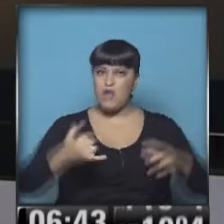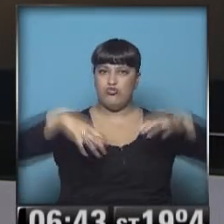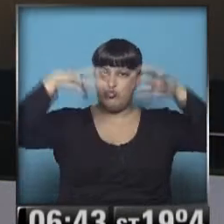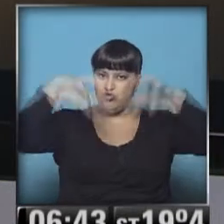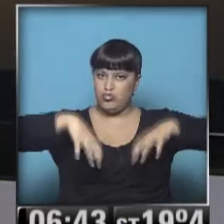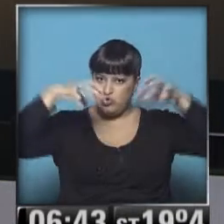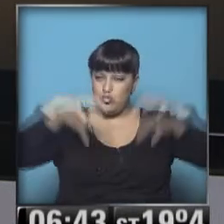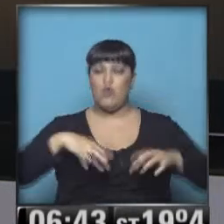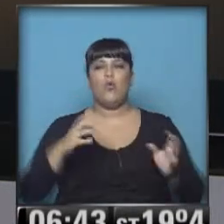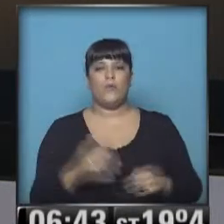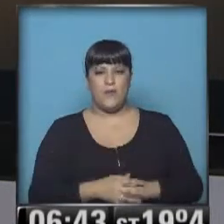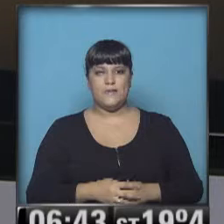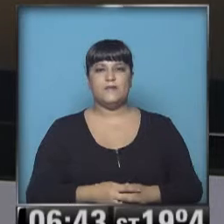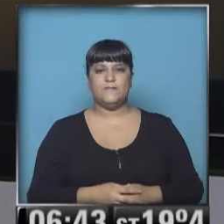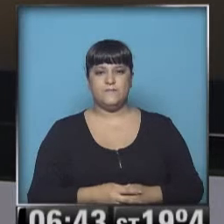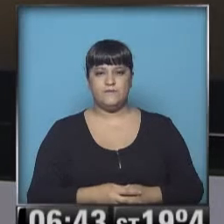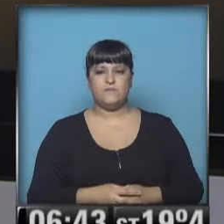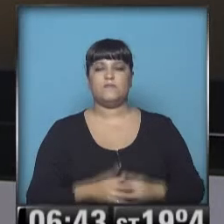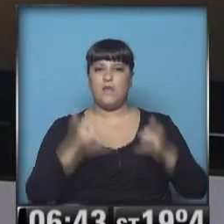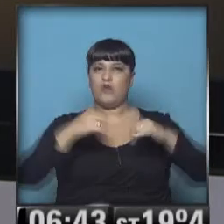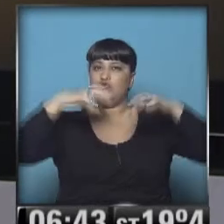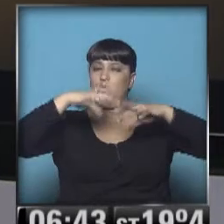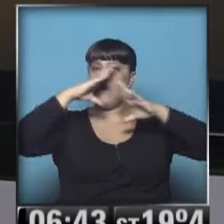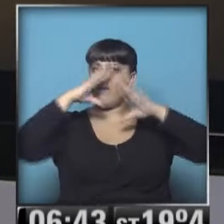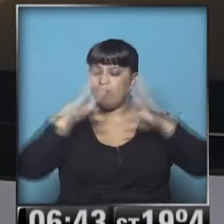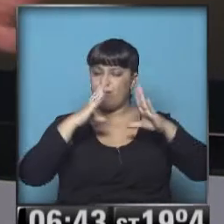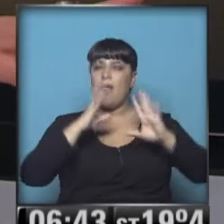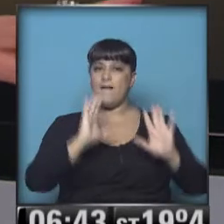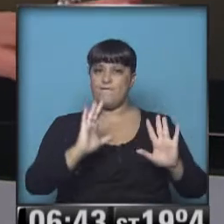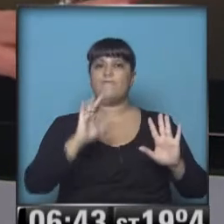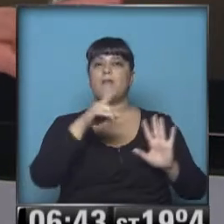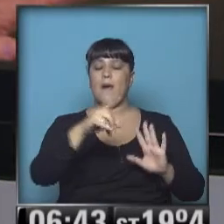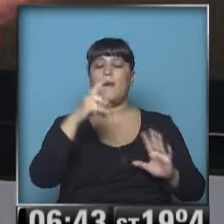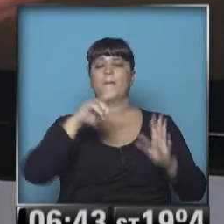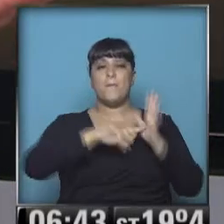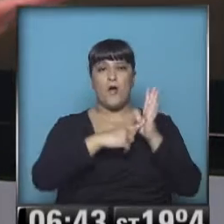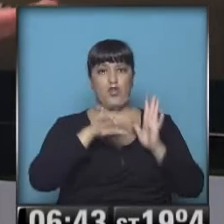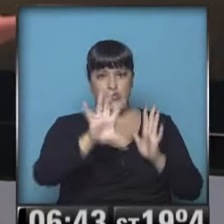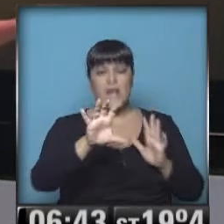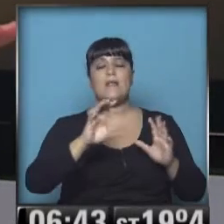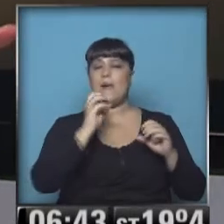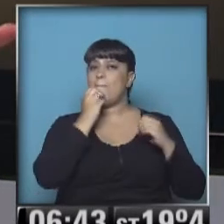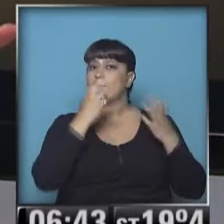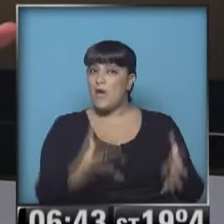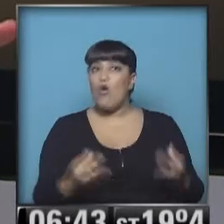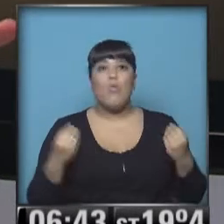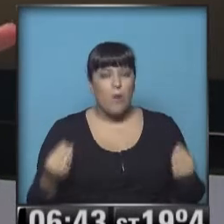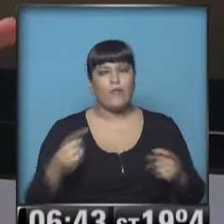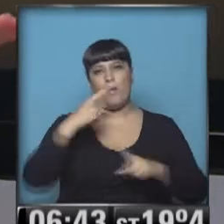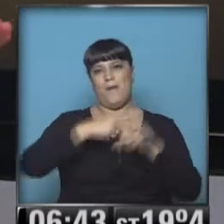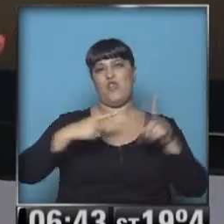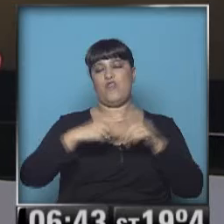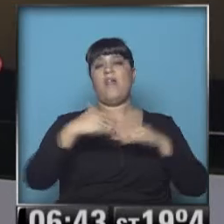meteorológico por algunas tormentas fuertes. Mejora en la provincia de Buenos Aires después del